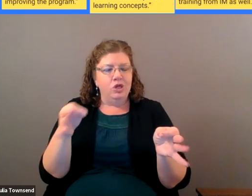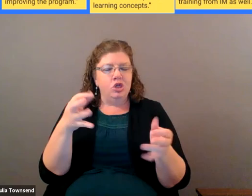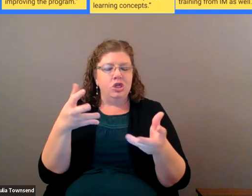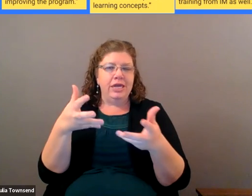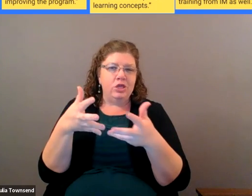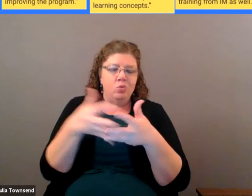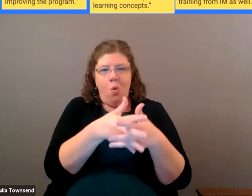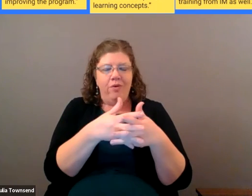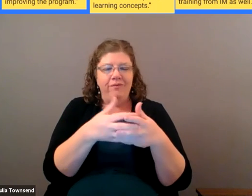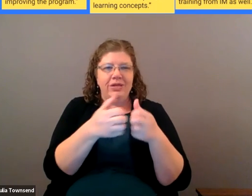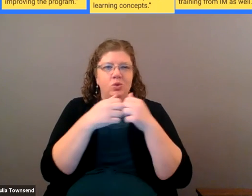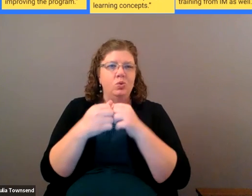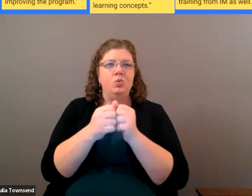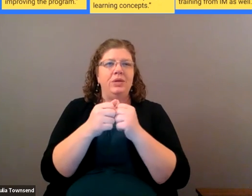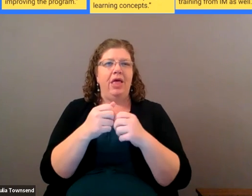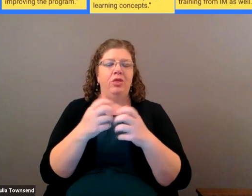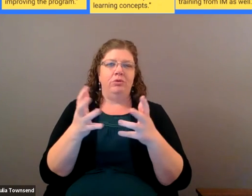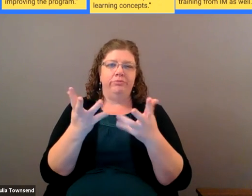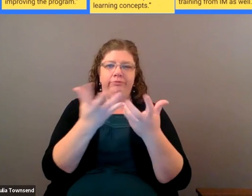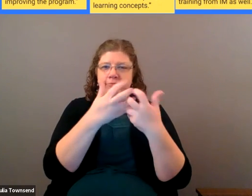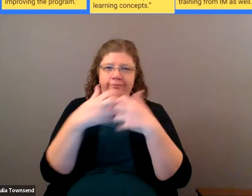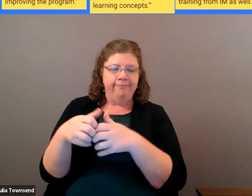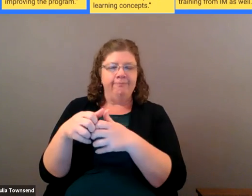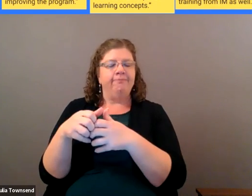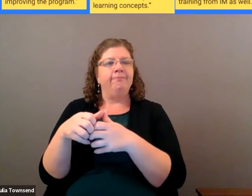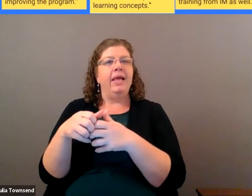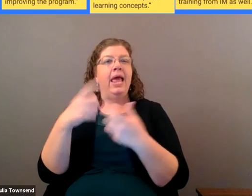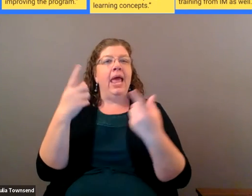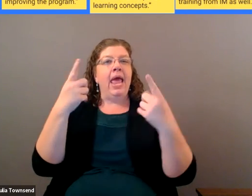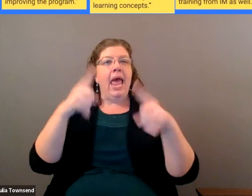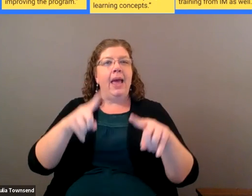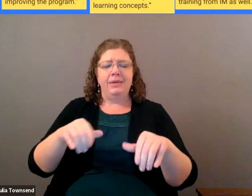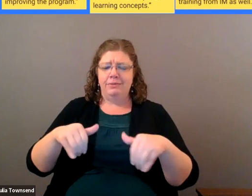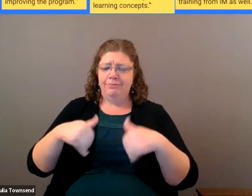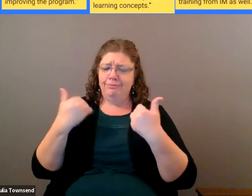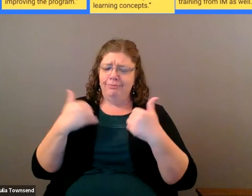cómo trabajan juntos. Esto sucede